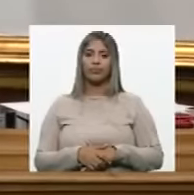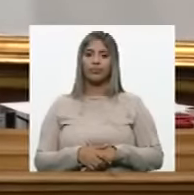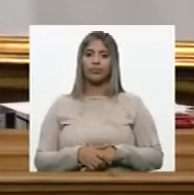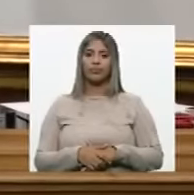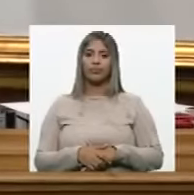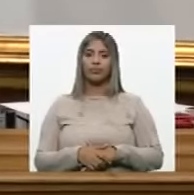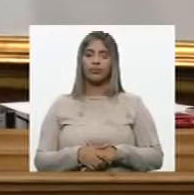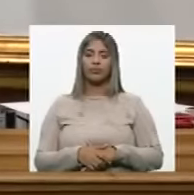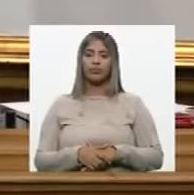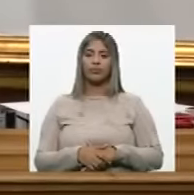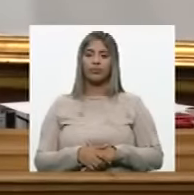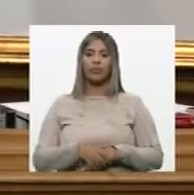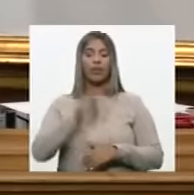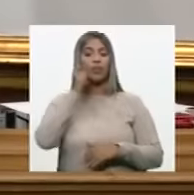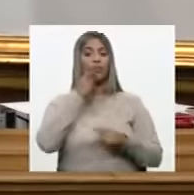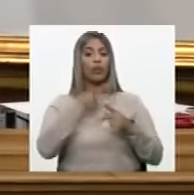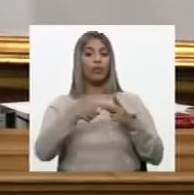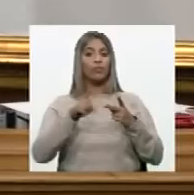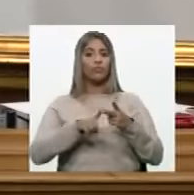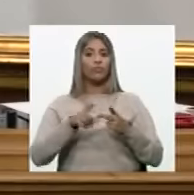Diputado Lima.